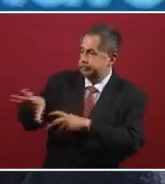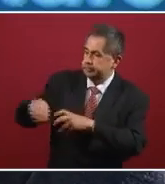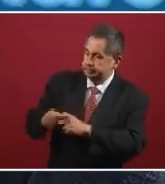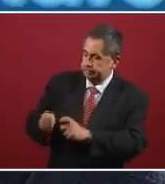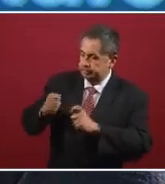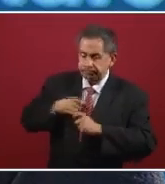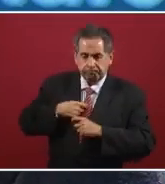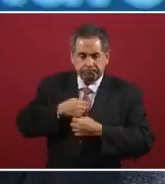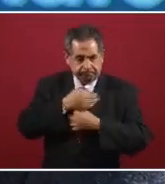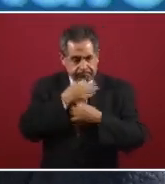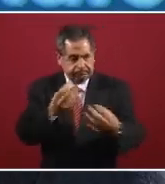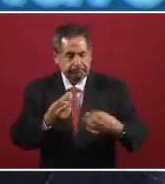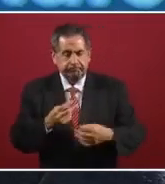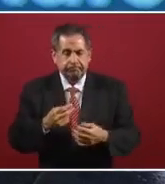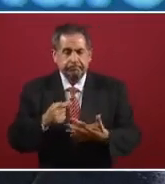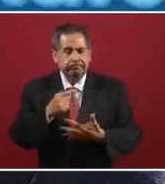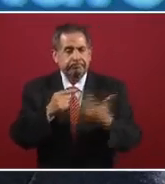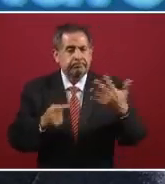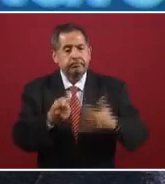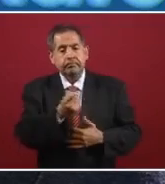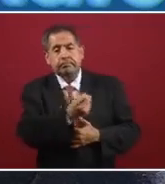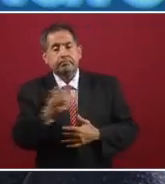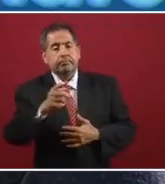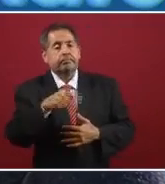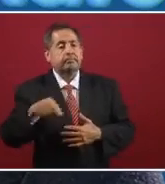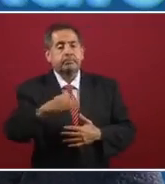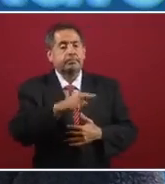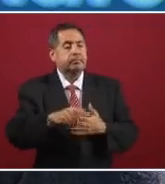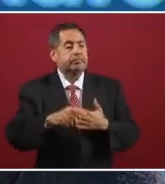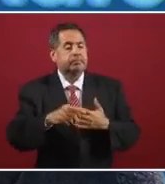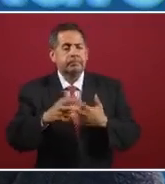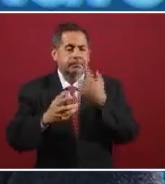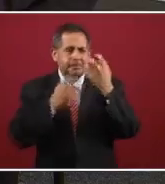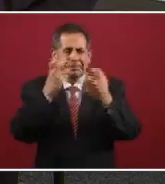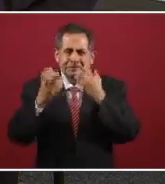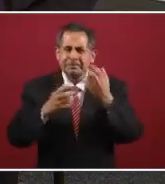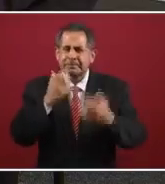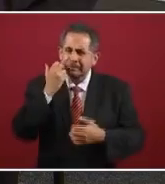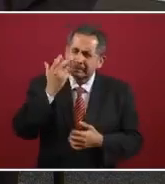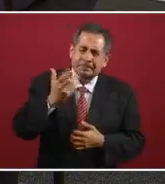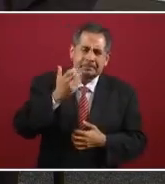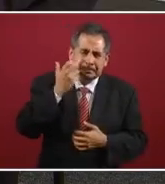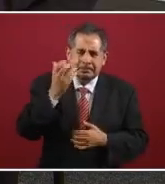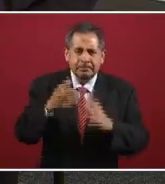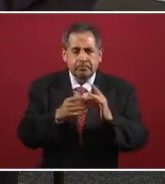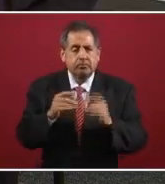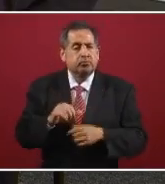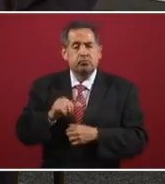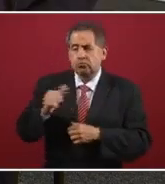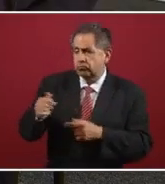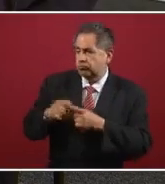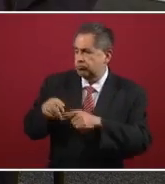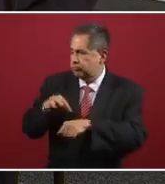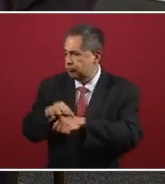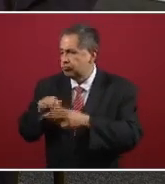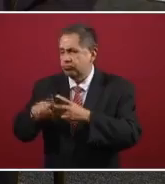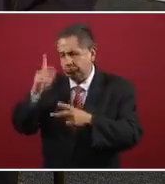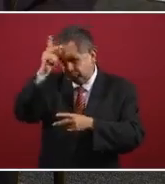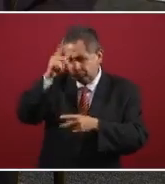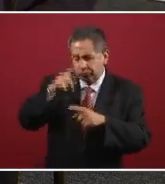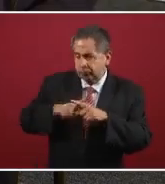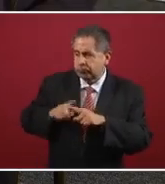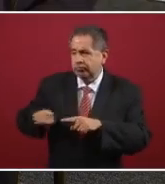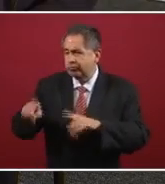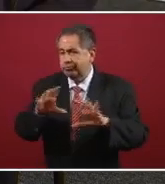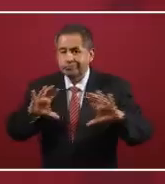parte importante de los reclamos de la sociedad civil, de muchos otros colegas, de familias, de personas que han